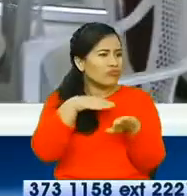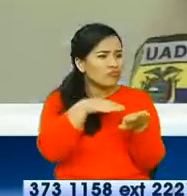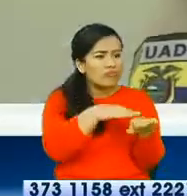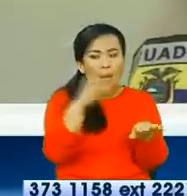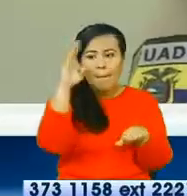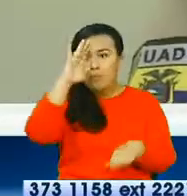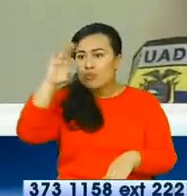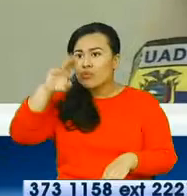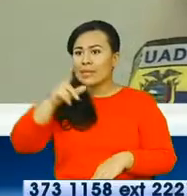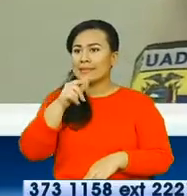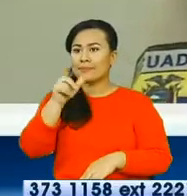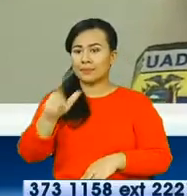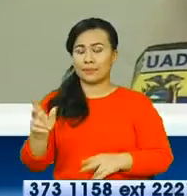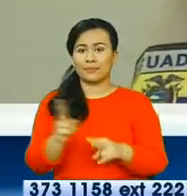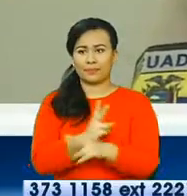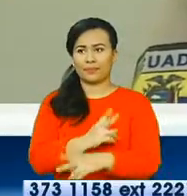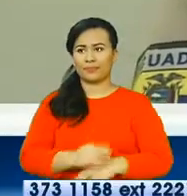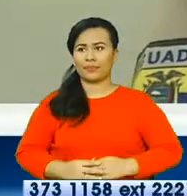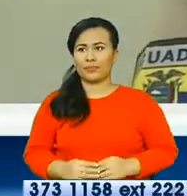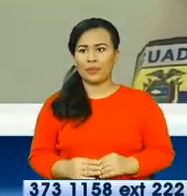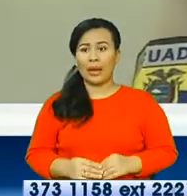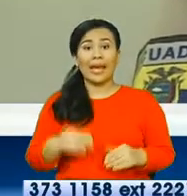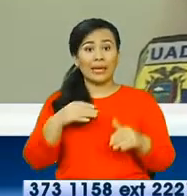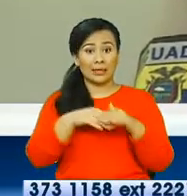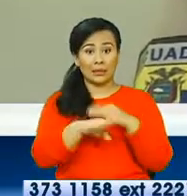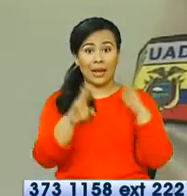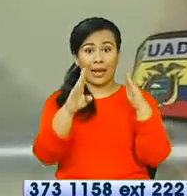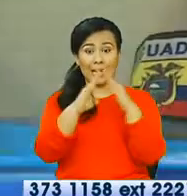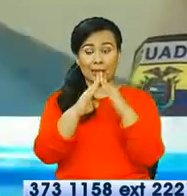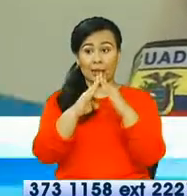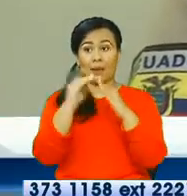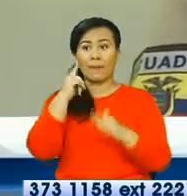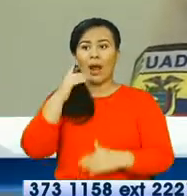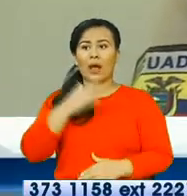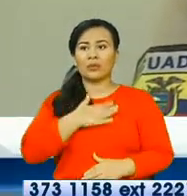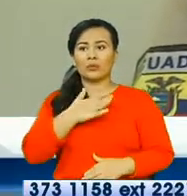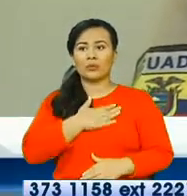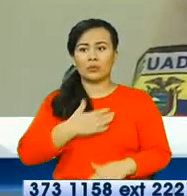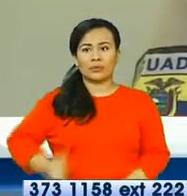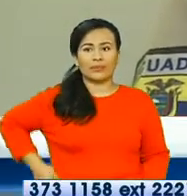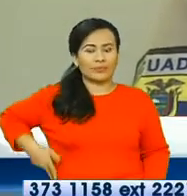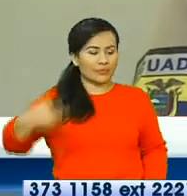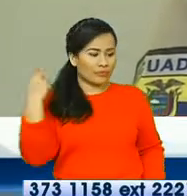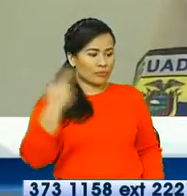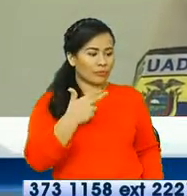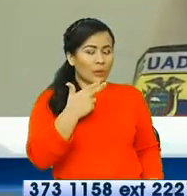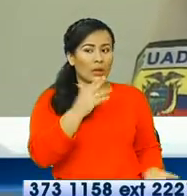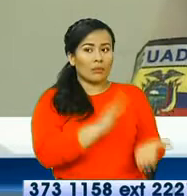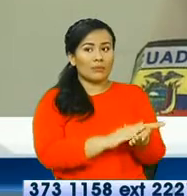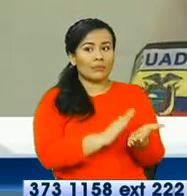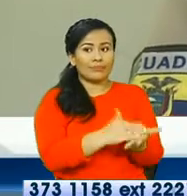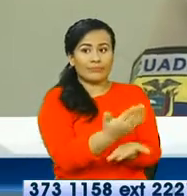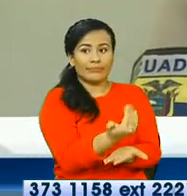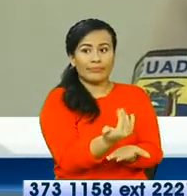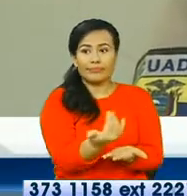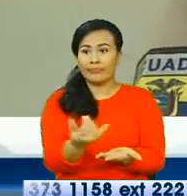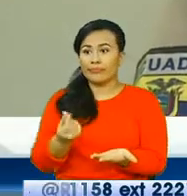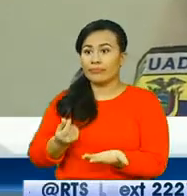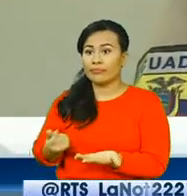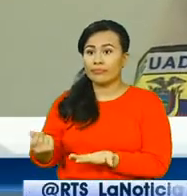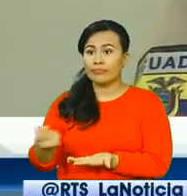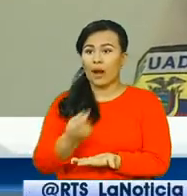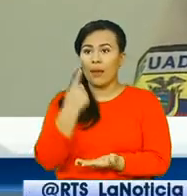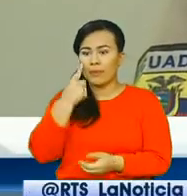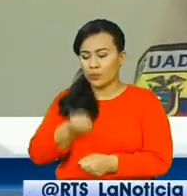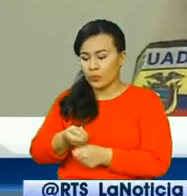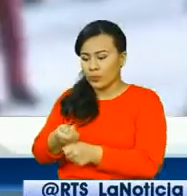sospechosos. Ingresaban a los domicilios amedrentando a las personas que se encontraban al interior, realizando intimidaciones